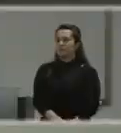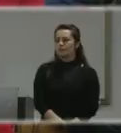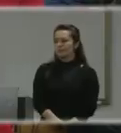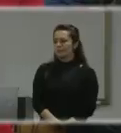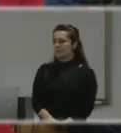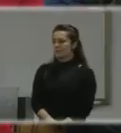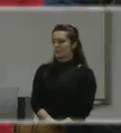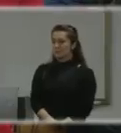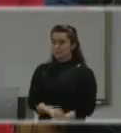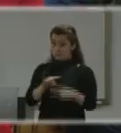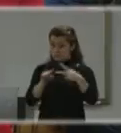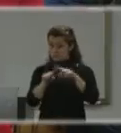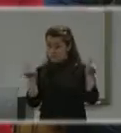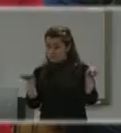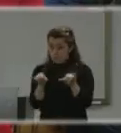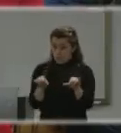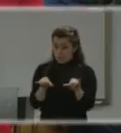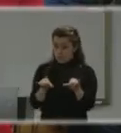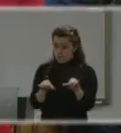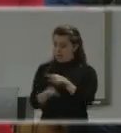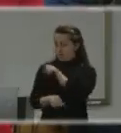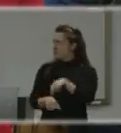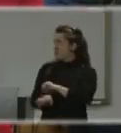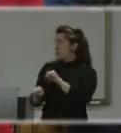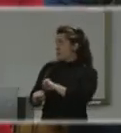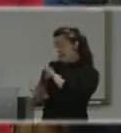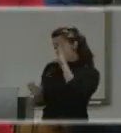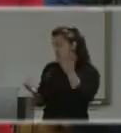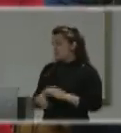¿Hay diferencia? ¿O son lo mismo?